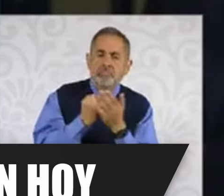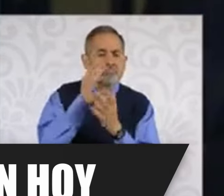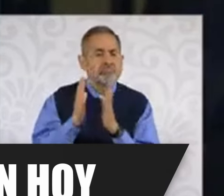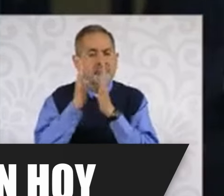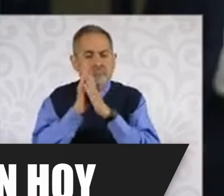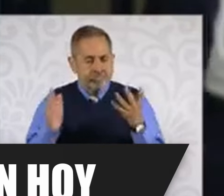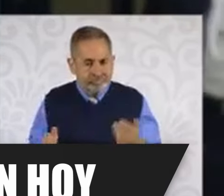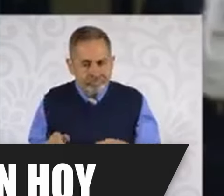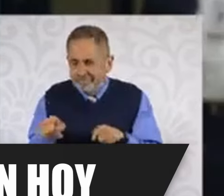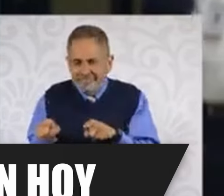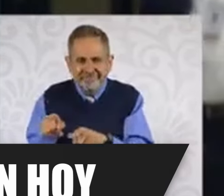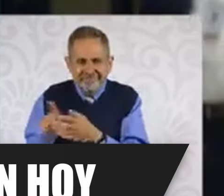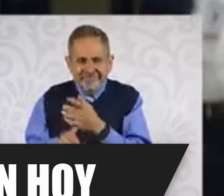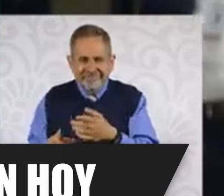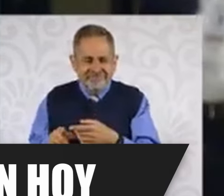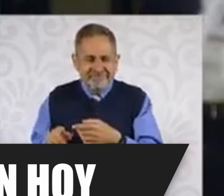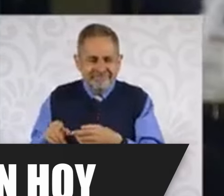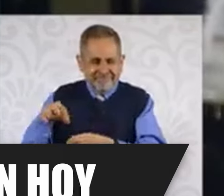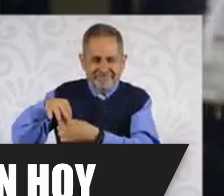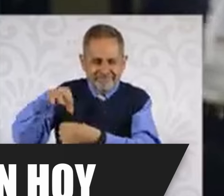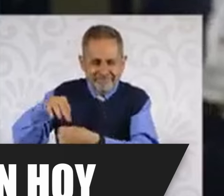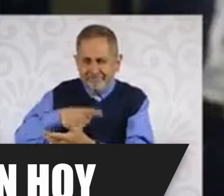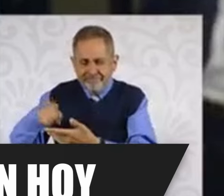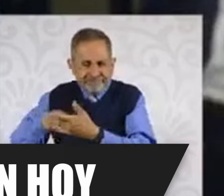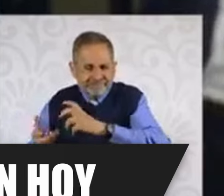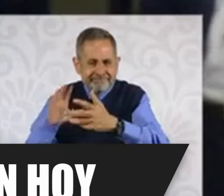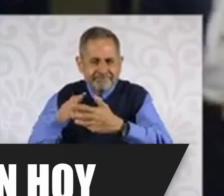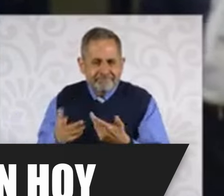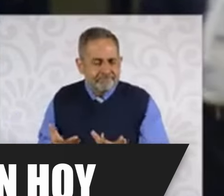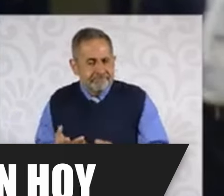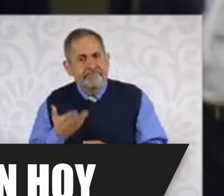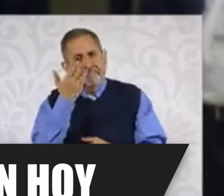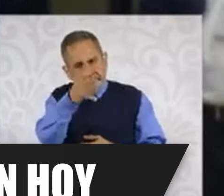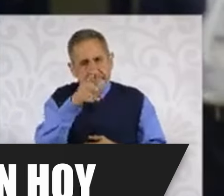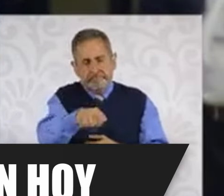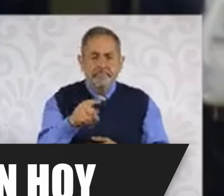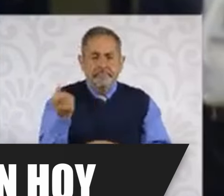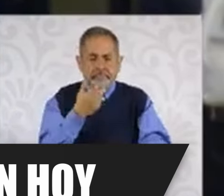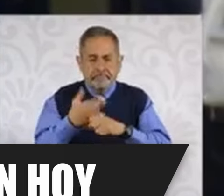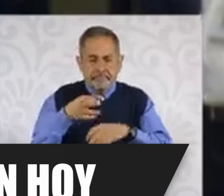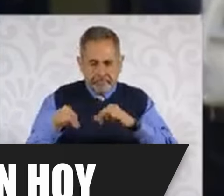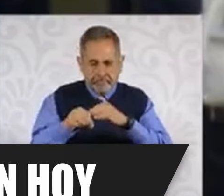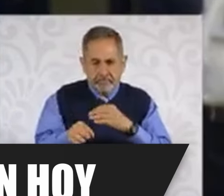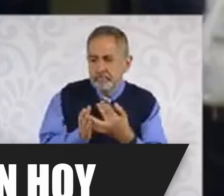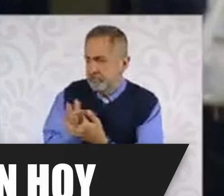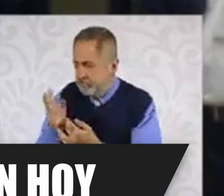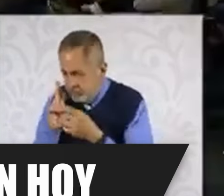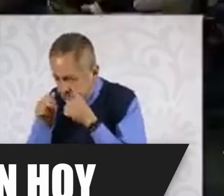e intervienen también en la elección a esta secretaria. Está pidiendo su intervención a través de la Secretaría del